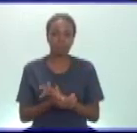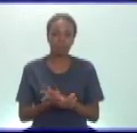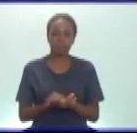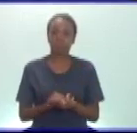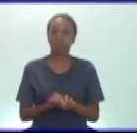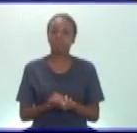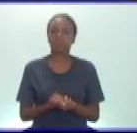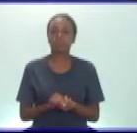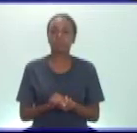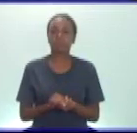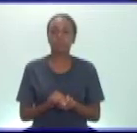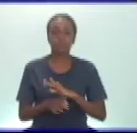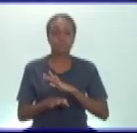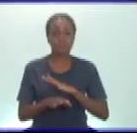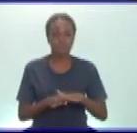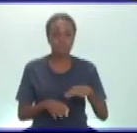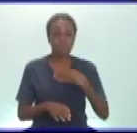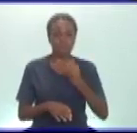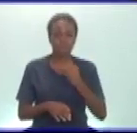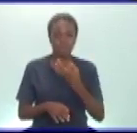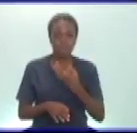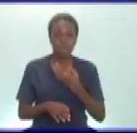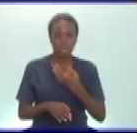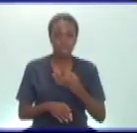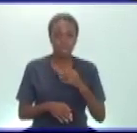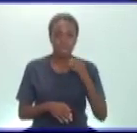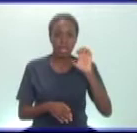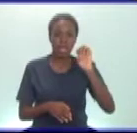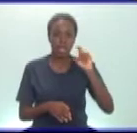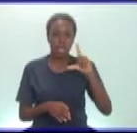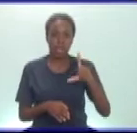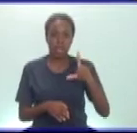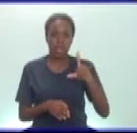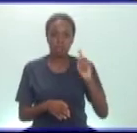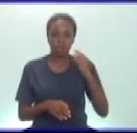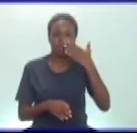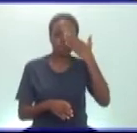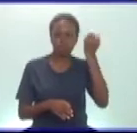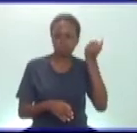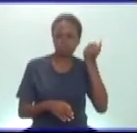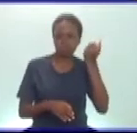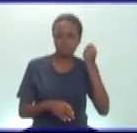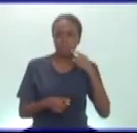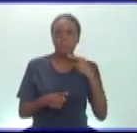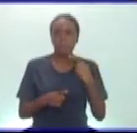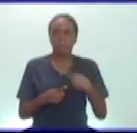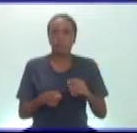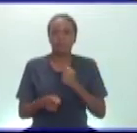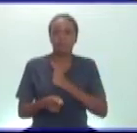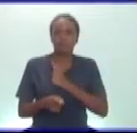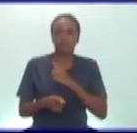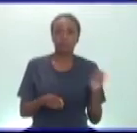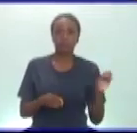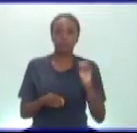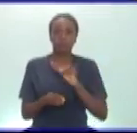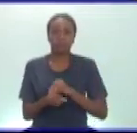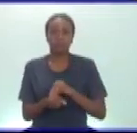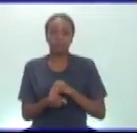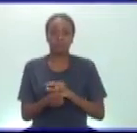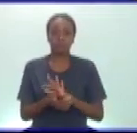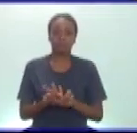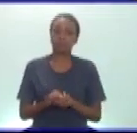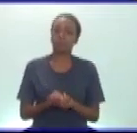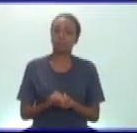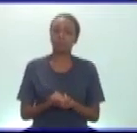poeta solamente, ya expliqué el tema del artículo y no les digo que se olviden de él, fíjense que lo reitero y hago mucho énfasis en eso. Y gran, que fíjense